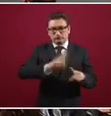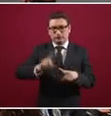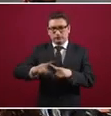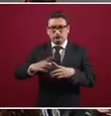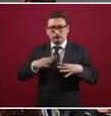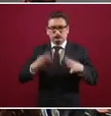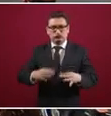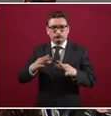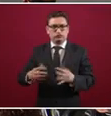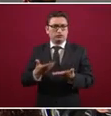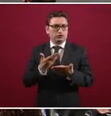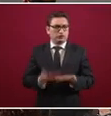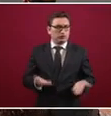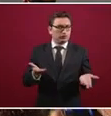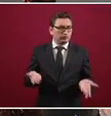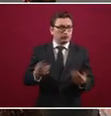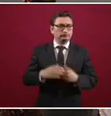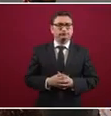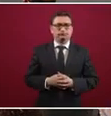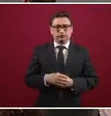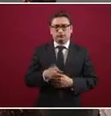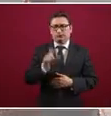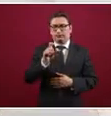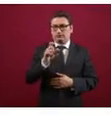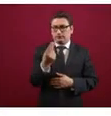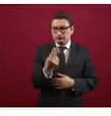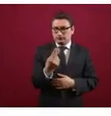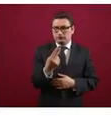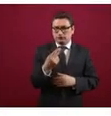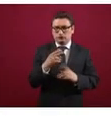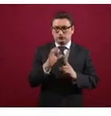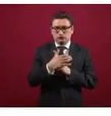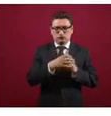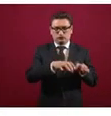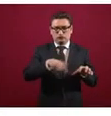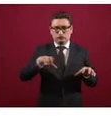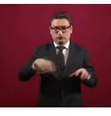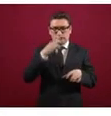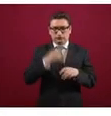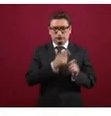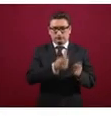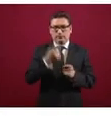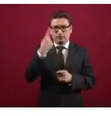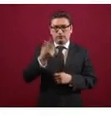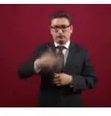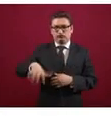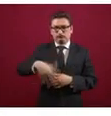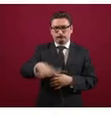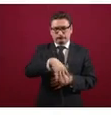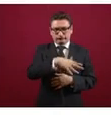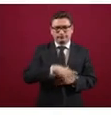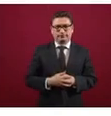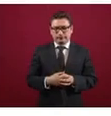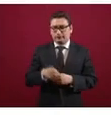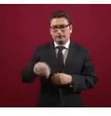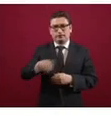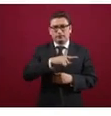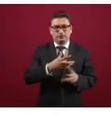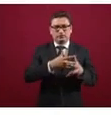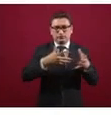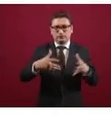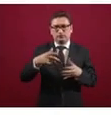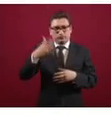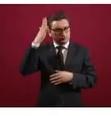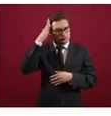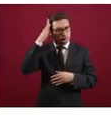al día de hoy tenemos ya 25 comisiones de búsqueda conformada la gran mayoría de ellas con titular